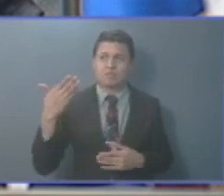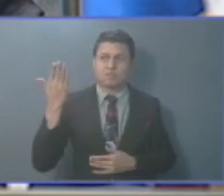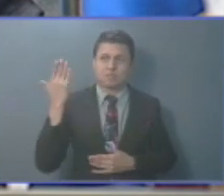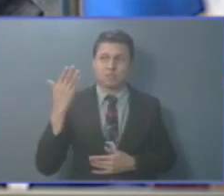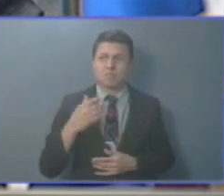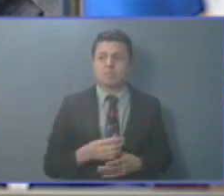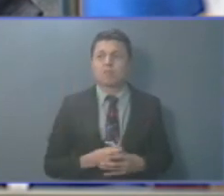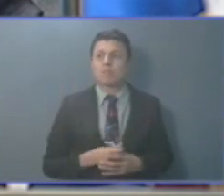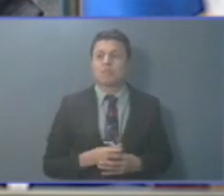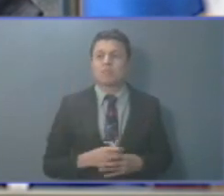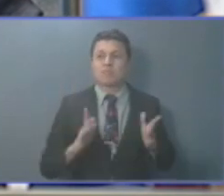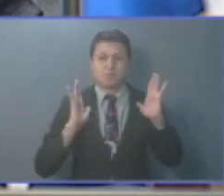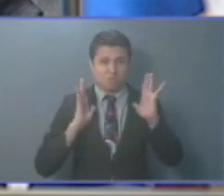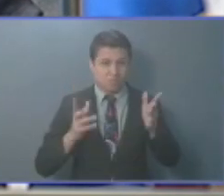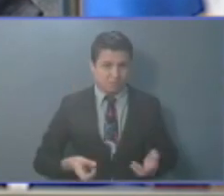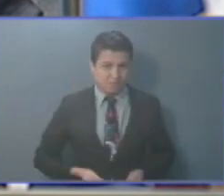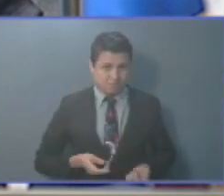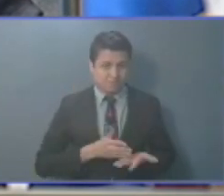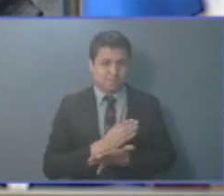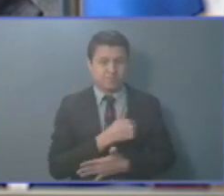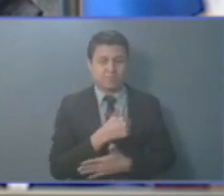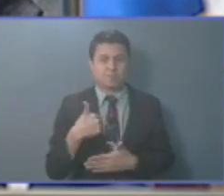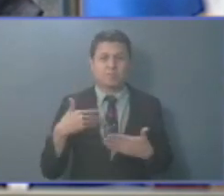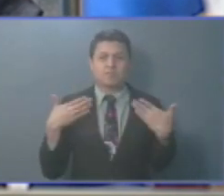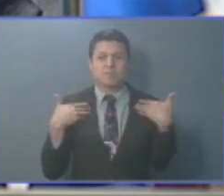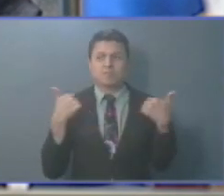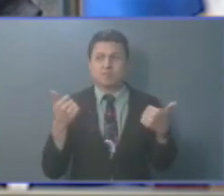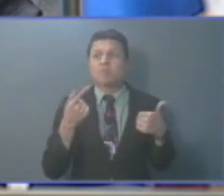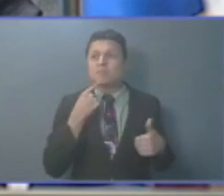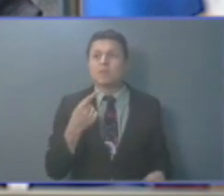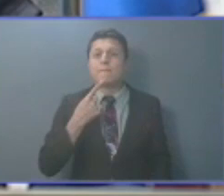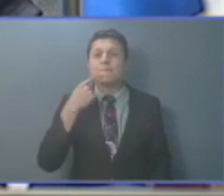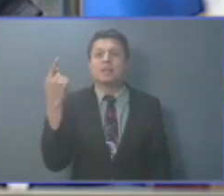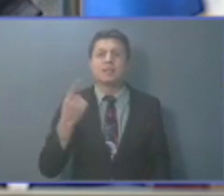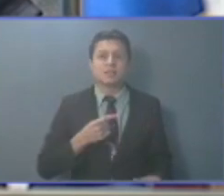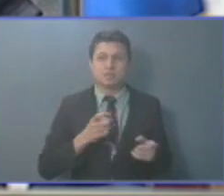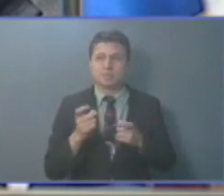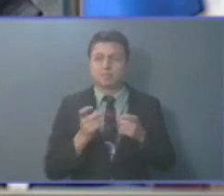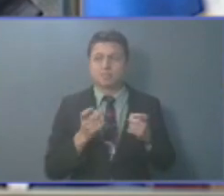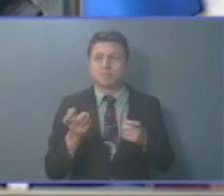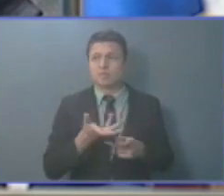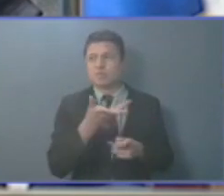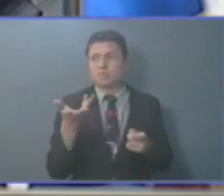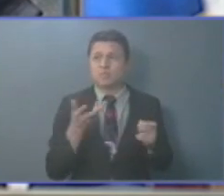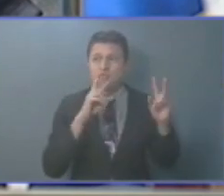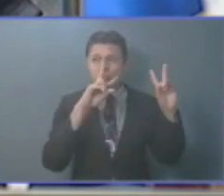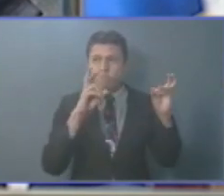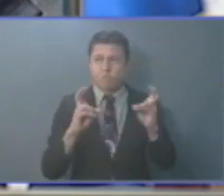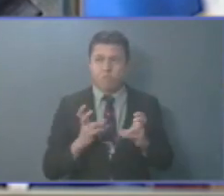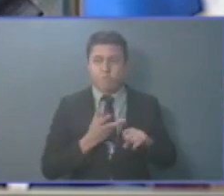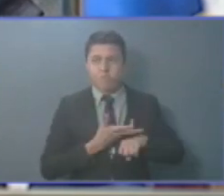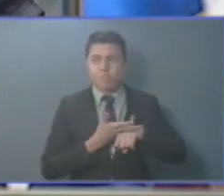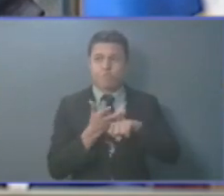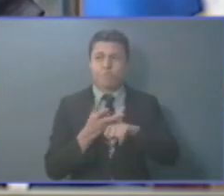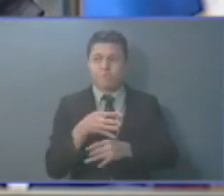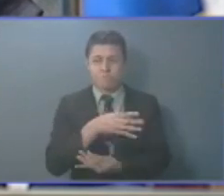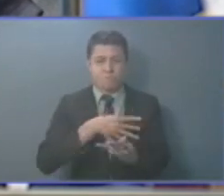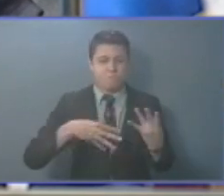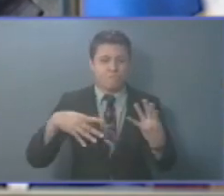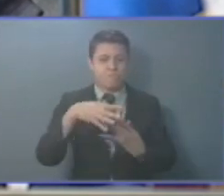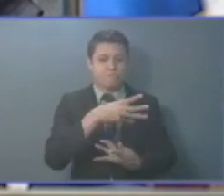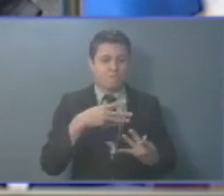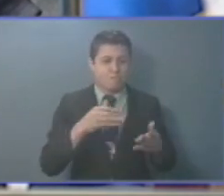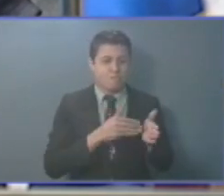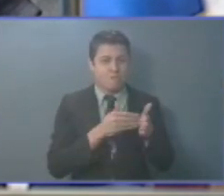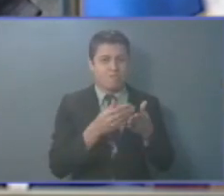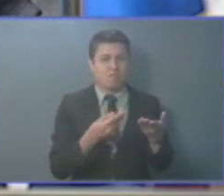pasado, es el gobierno a través del Ministerio de Salud quien rige y regula todos los aspectos de tránsito, circulación,